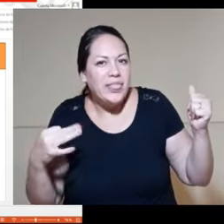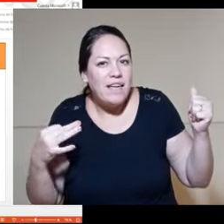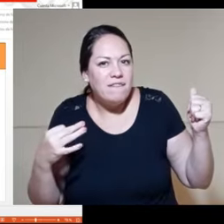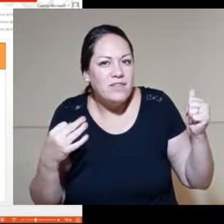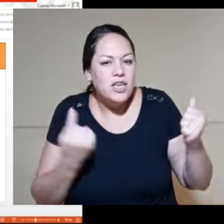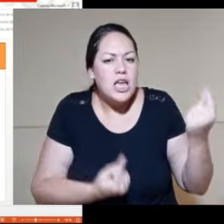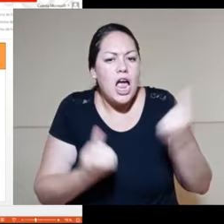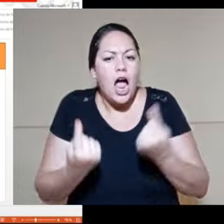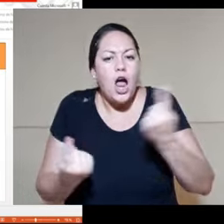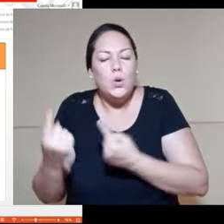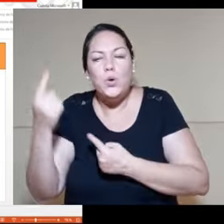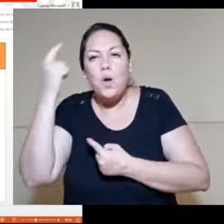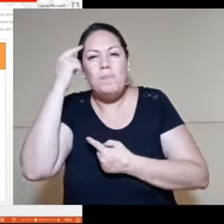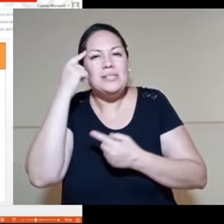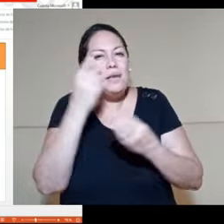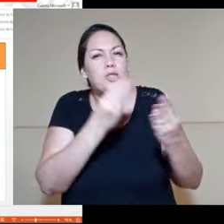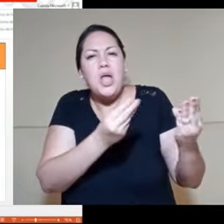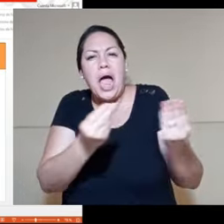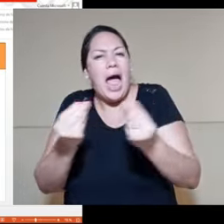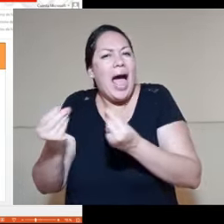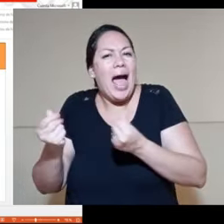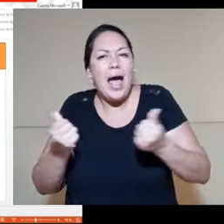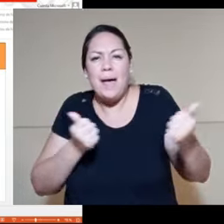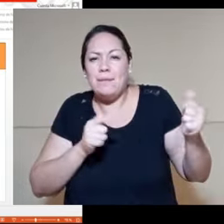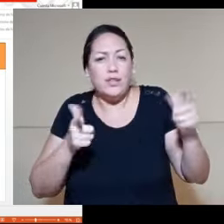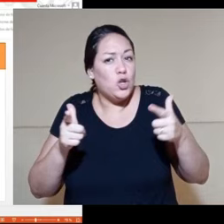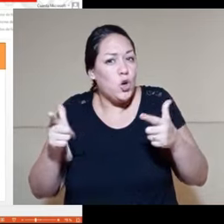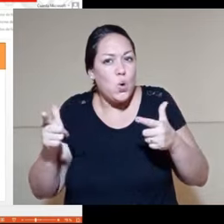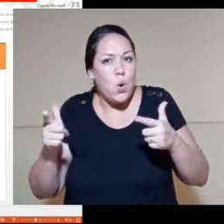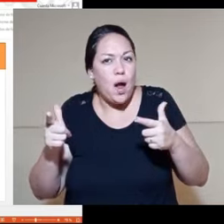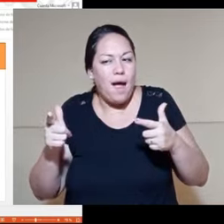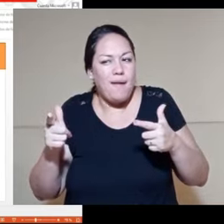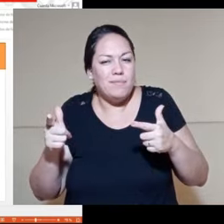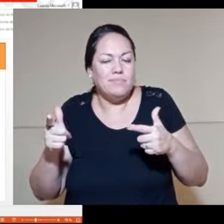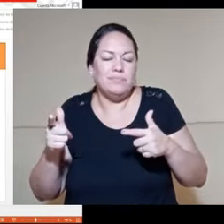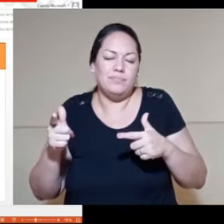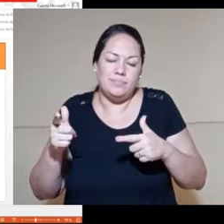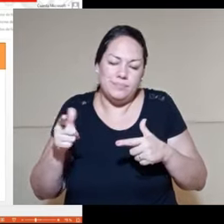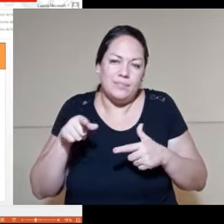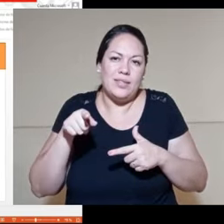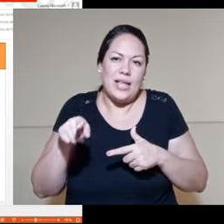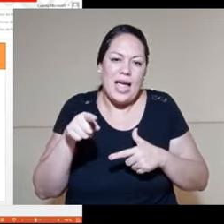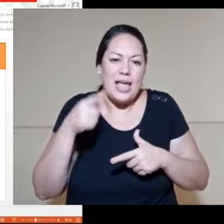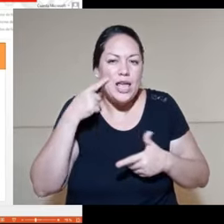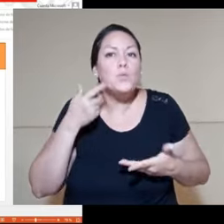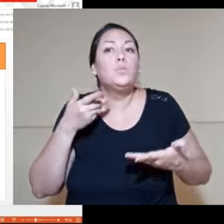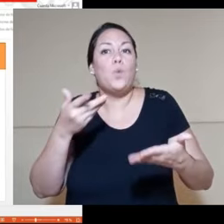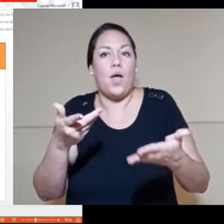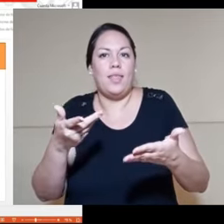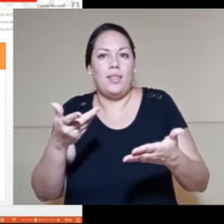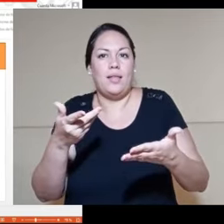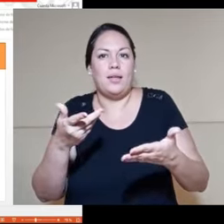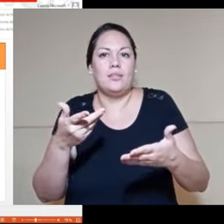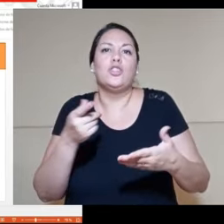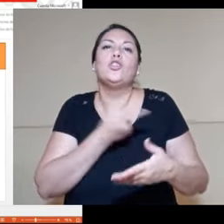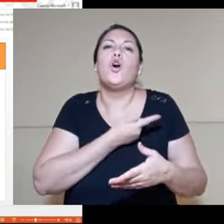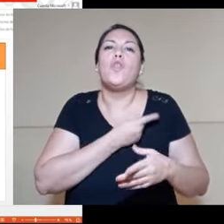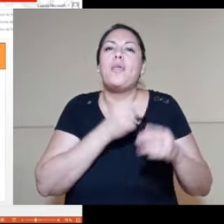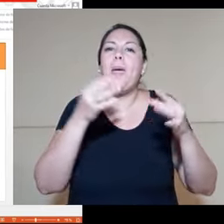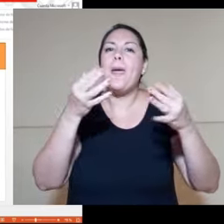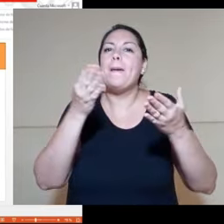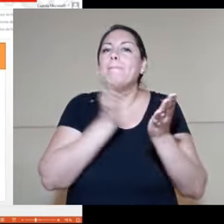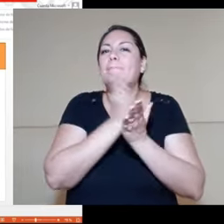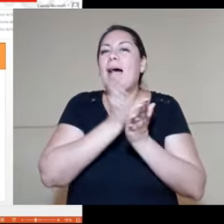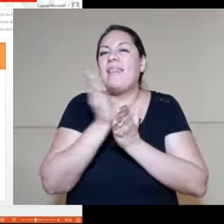un pensamiento abstracto. Ahí, en algunos casos, cuando ha pasado de maestra en maestra y no se han dado cuenta, ahí es donde se